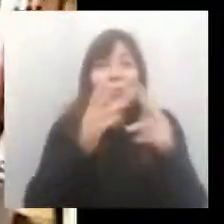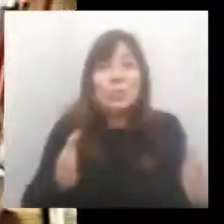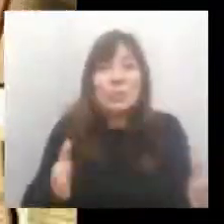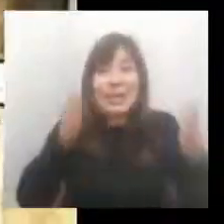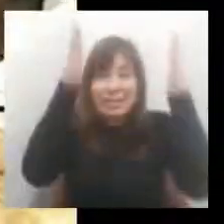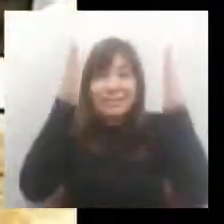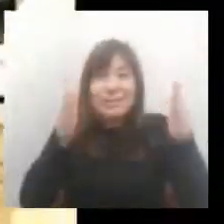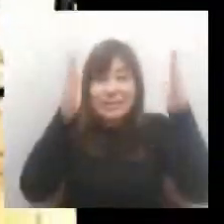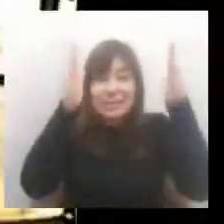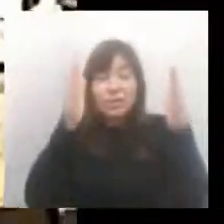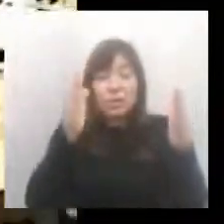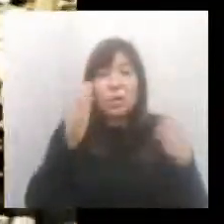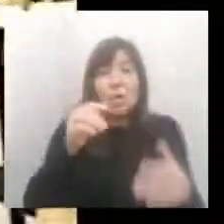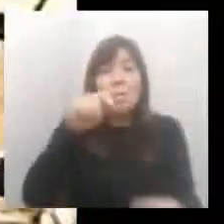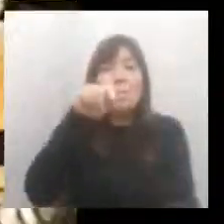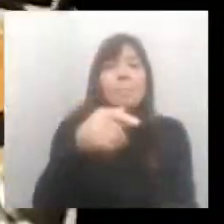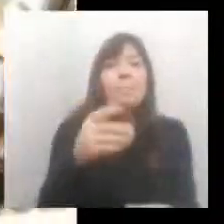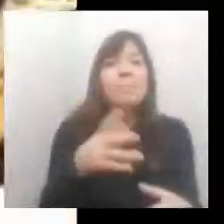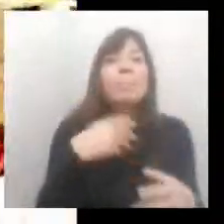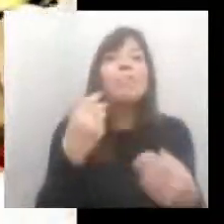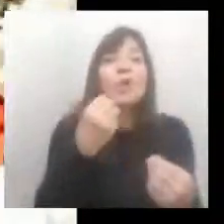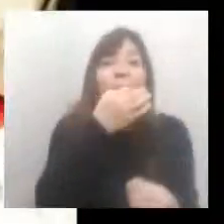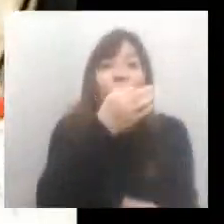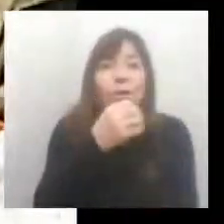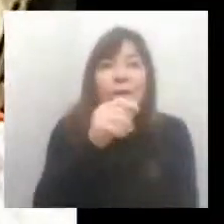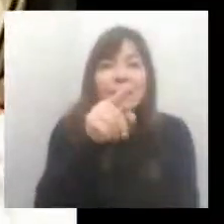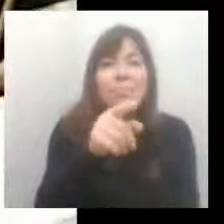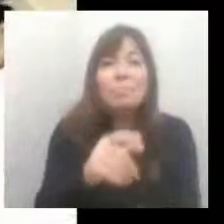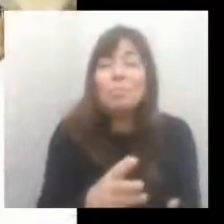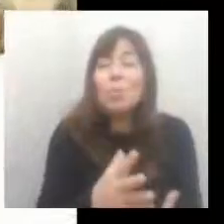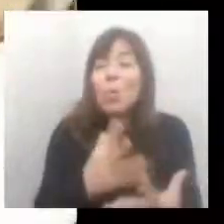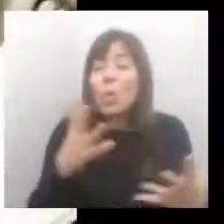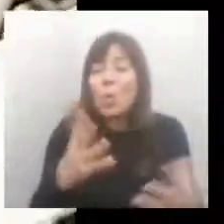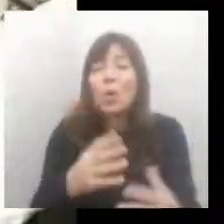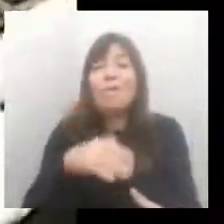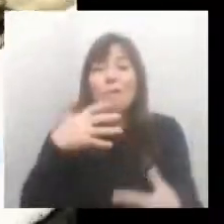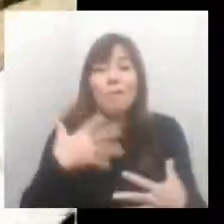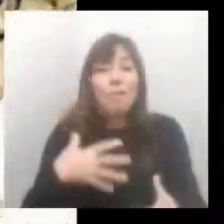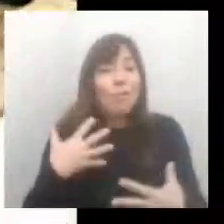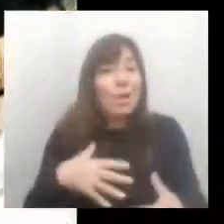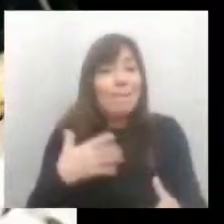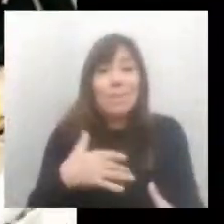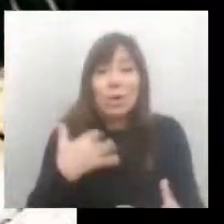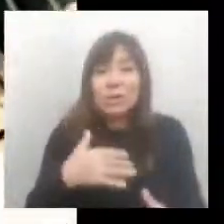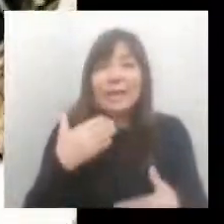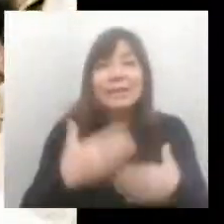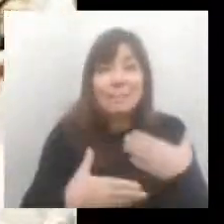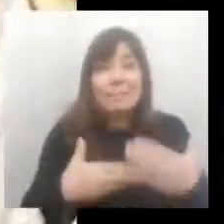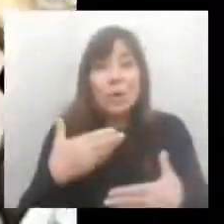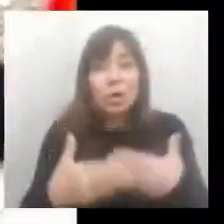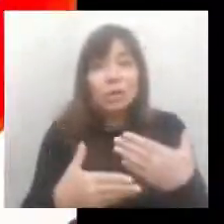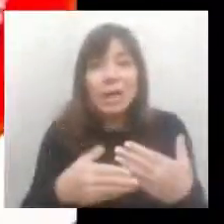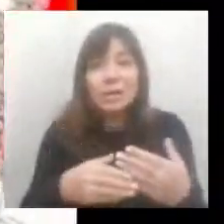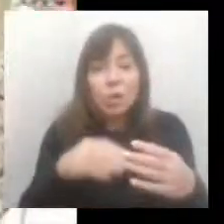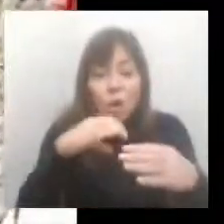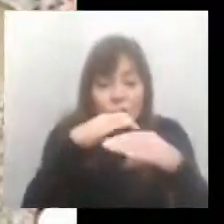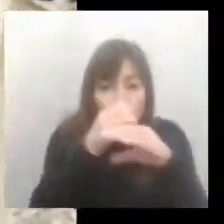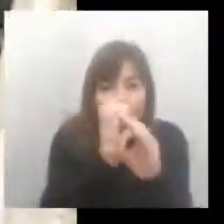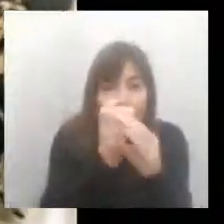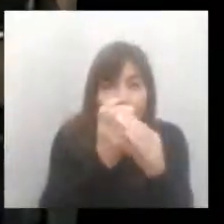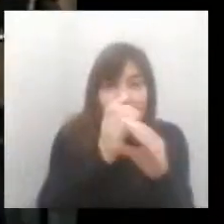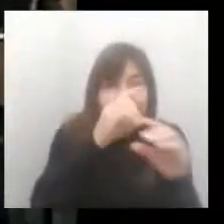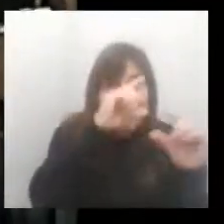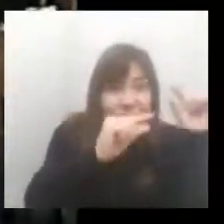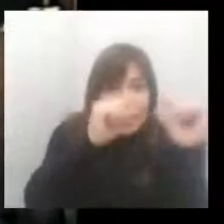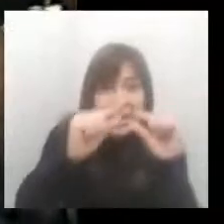lo que está pasando en esa construcción. Era tan imponente el proceso y el trabajo, incluso la topografía del sector, de ese sector del